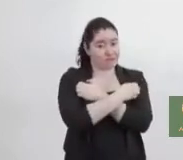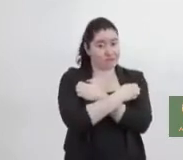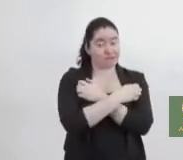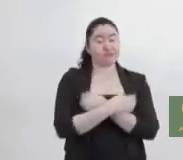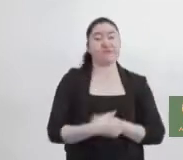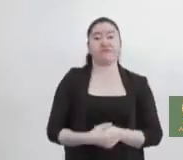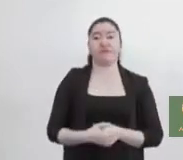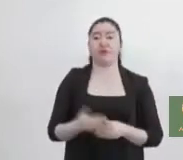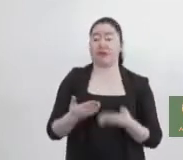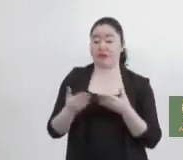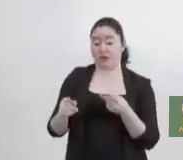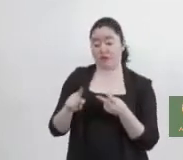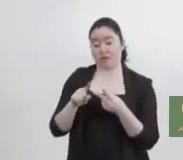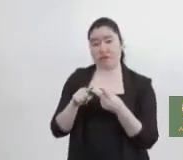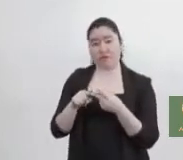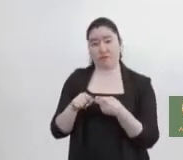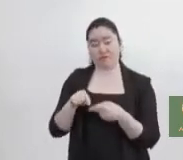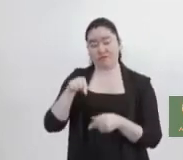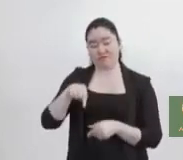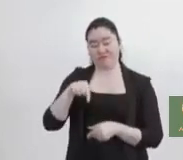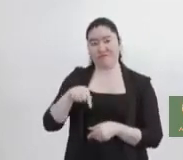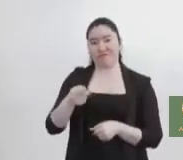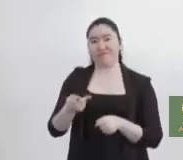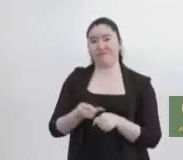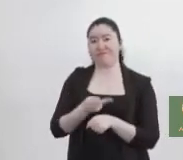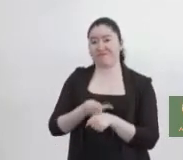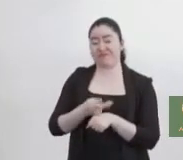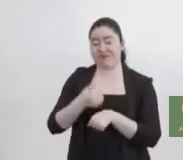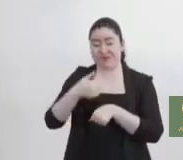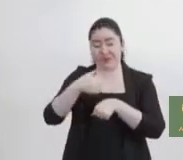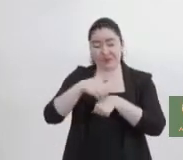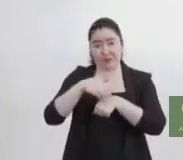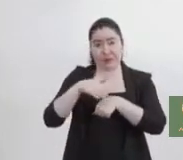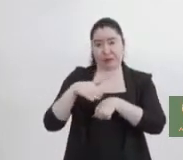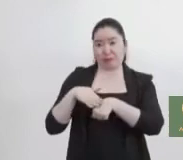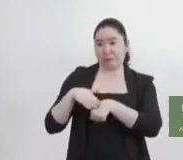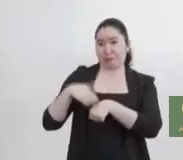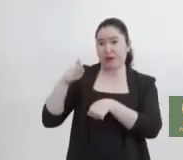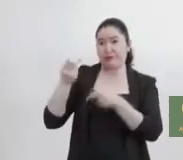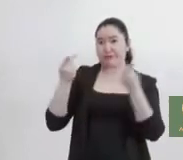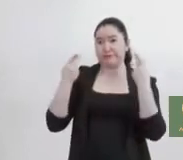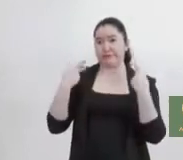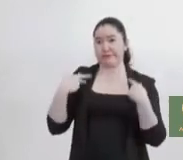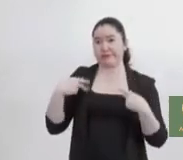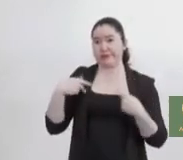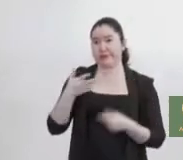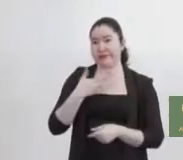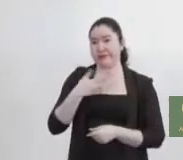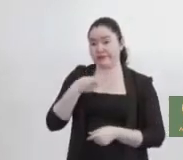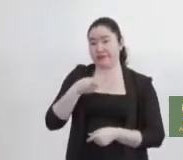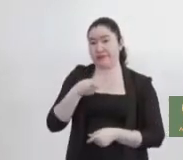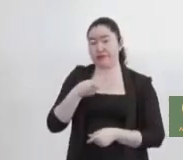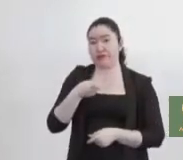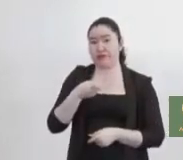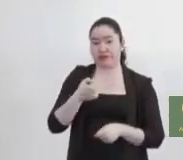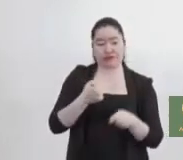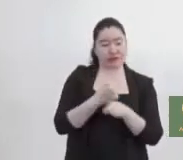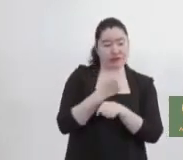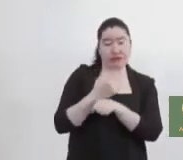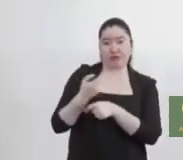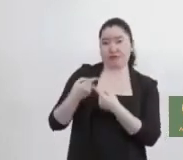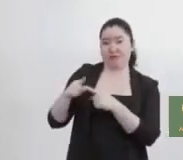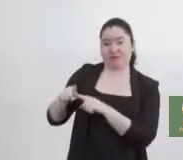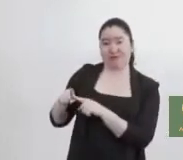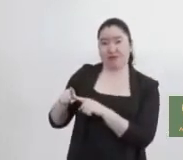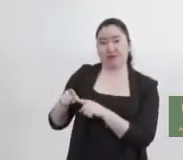segundo, dado que aquí pues el número es mayor que en otras entidades de la República, poder establecer un esquema que